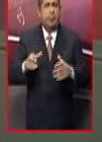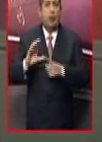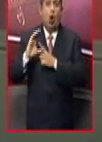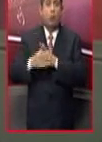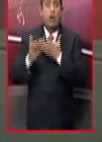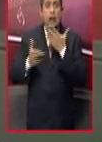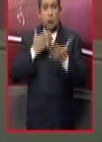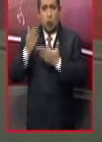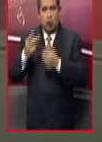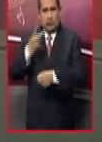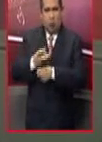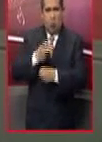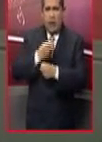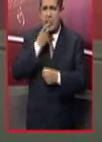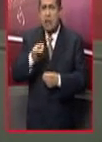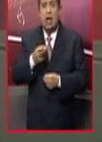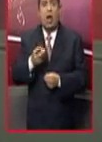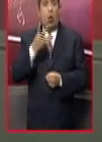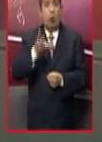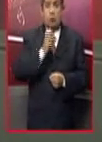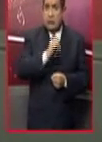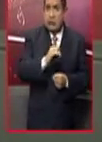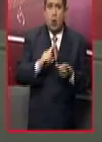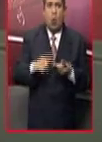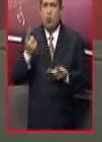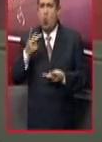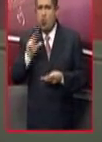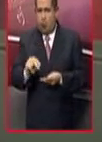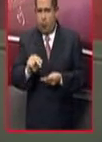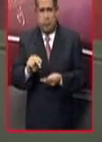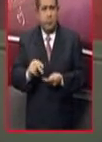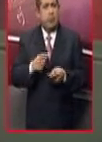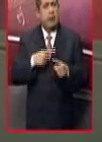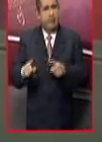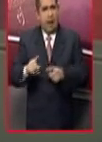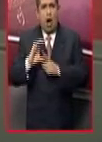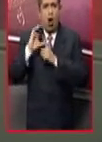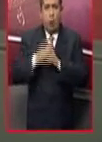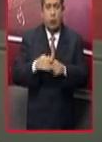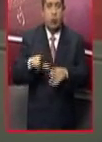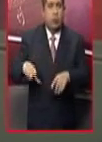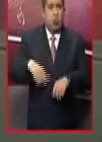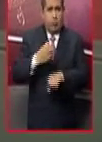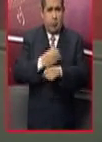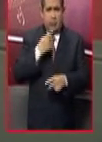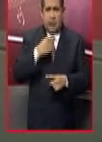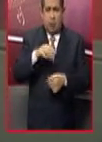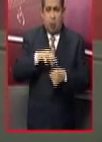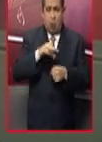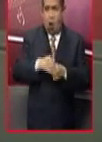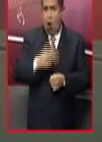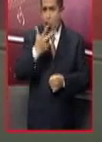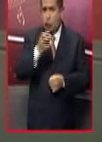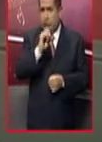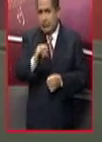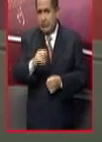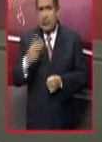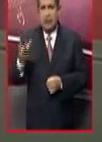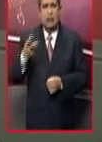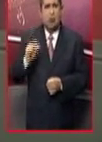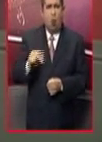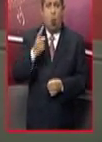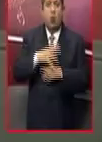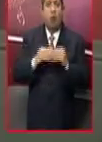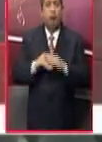Comisión de Estudio Legislativo Segunda fue de 4 a favor y 1 en contra, mientras que los integrantes de la Comisión de Gobernación votaron 8 a favor, 3 en contra y